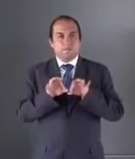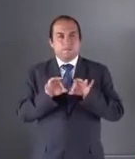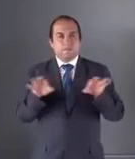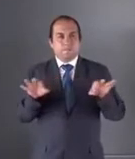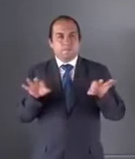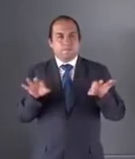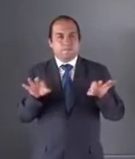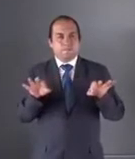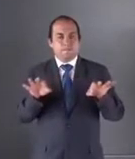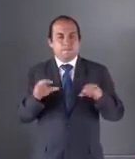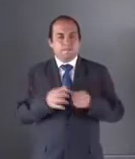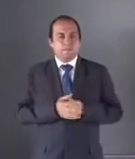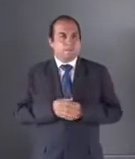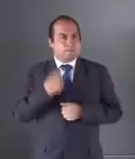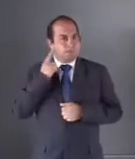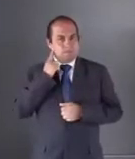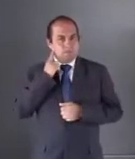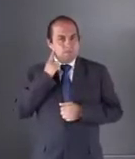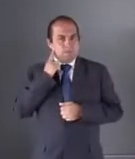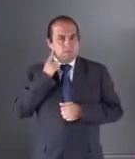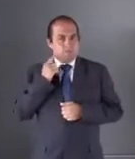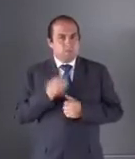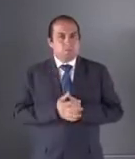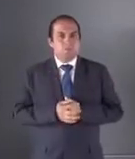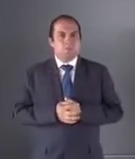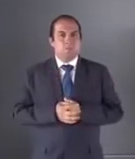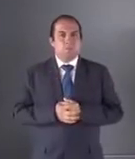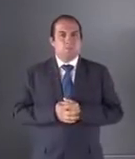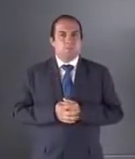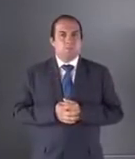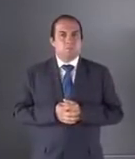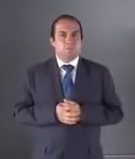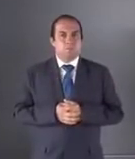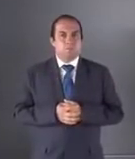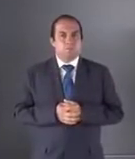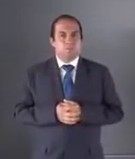Depende de la presión que tenemos en el cable, se ajusta con estos pistones.